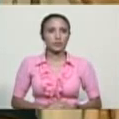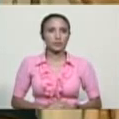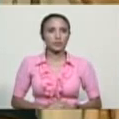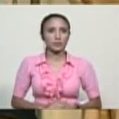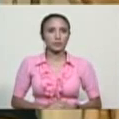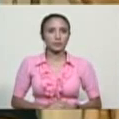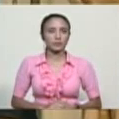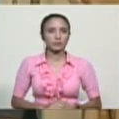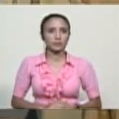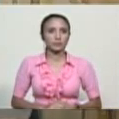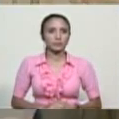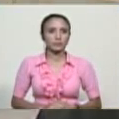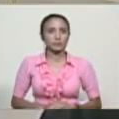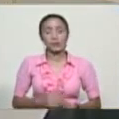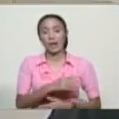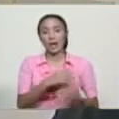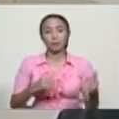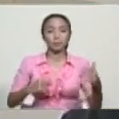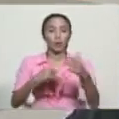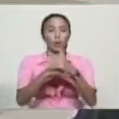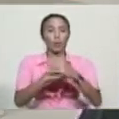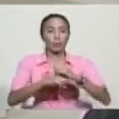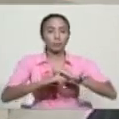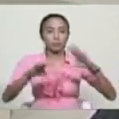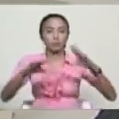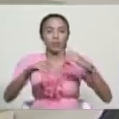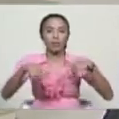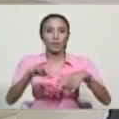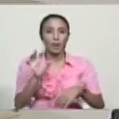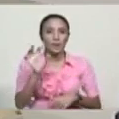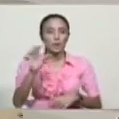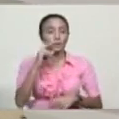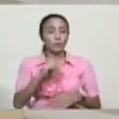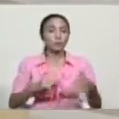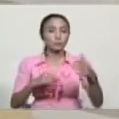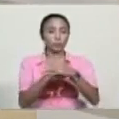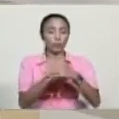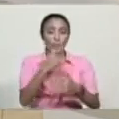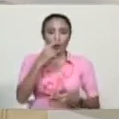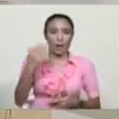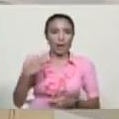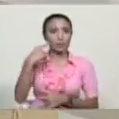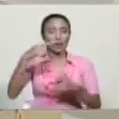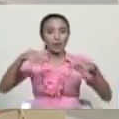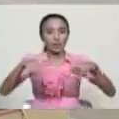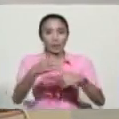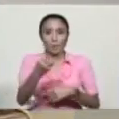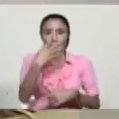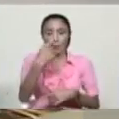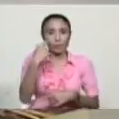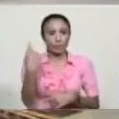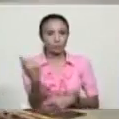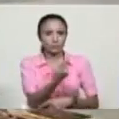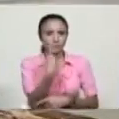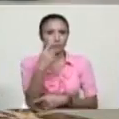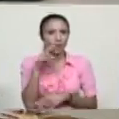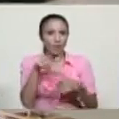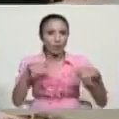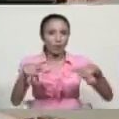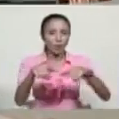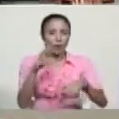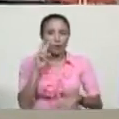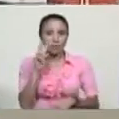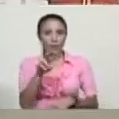se vinieron a dar un golpe de Estado en Venezuela y lo dieron. Este palacio presidencial que ustedes ven